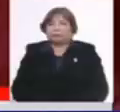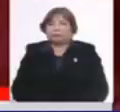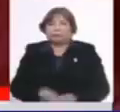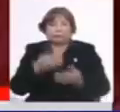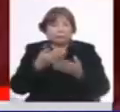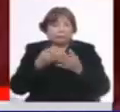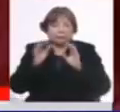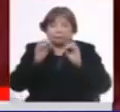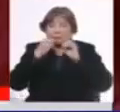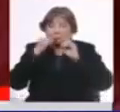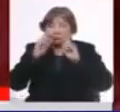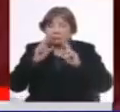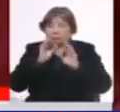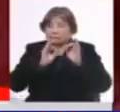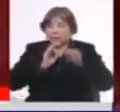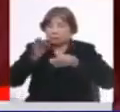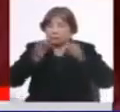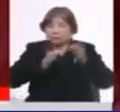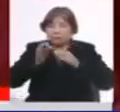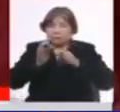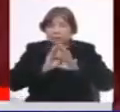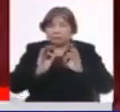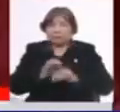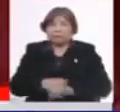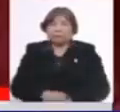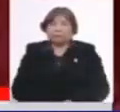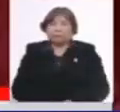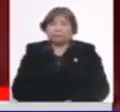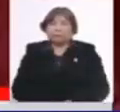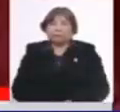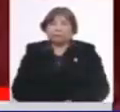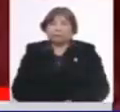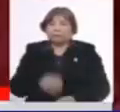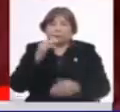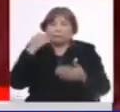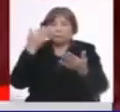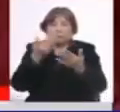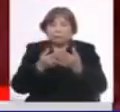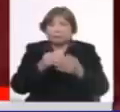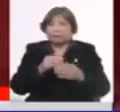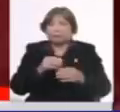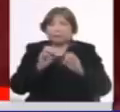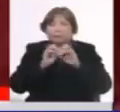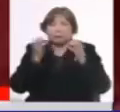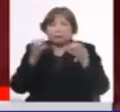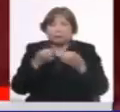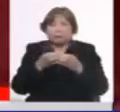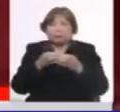sin, por supuesto, dar alguna explicación. No asistió al